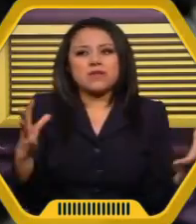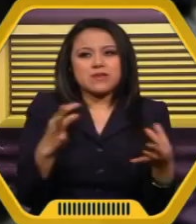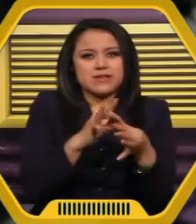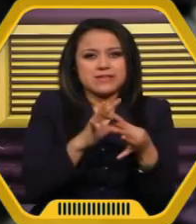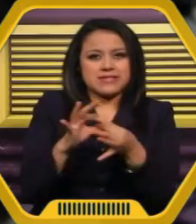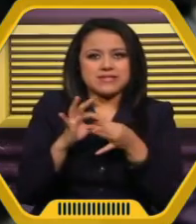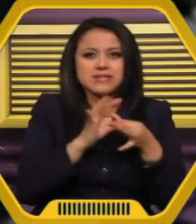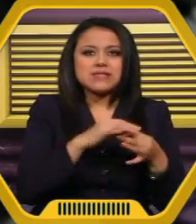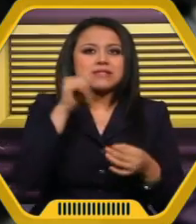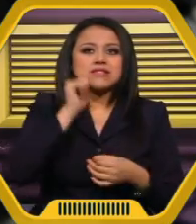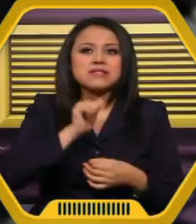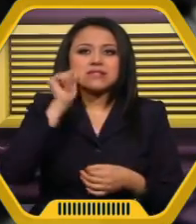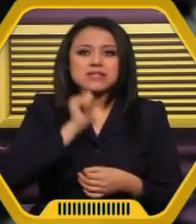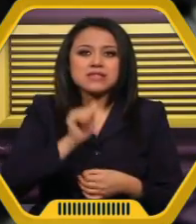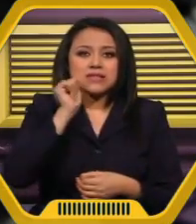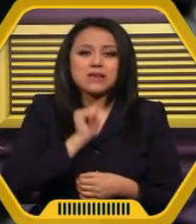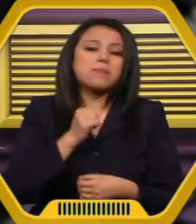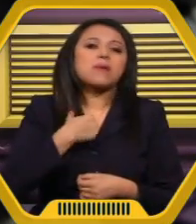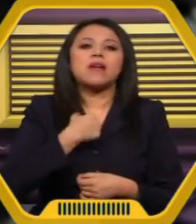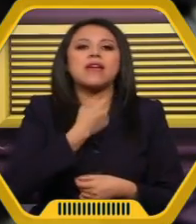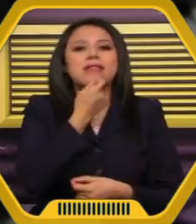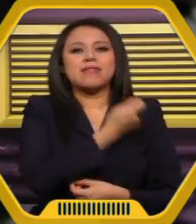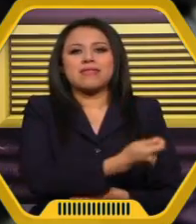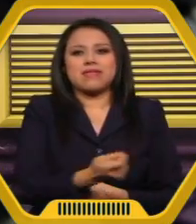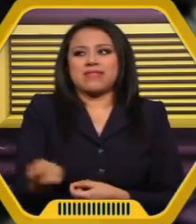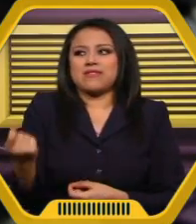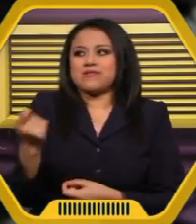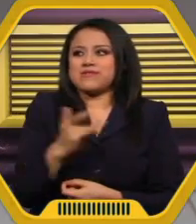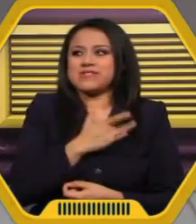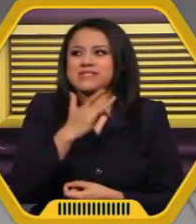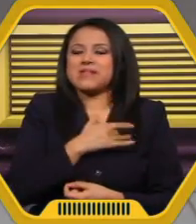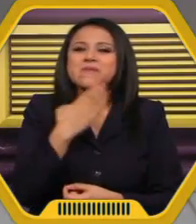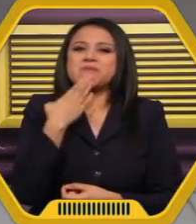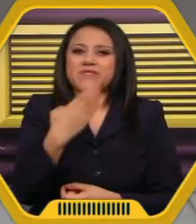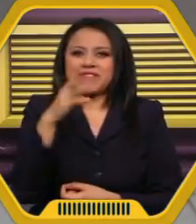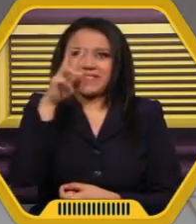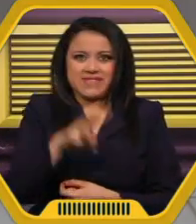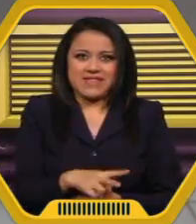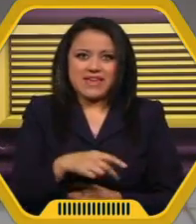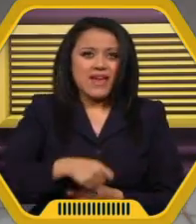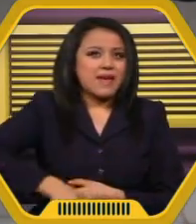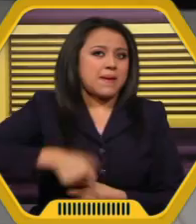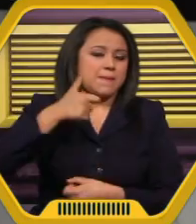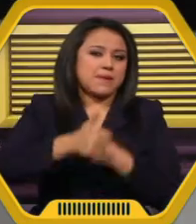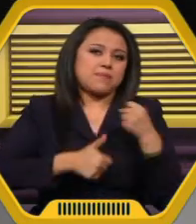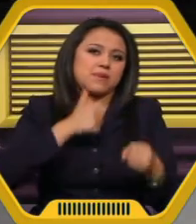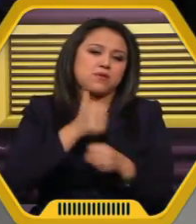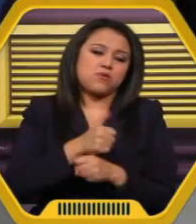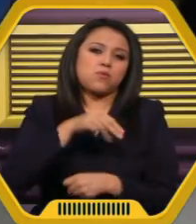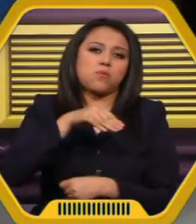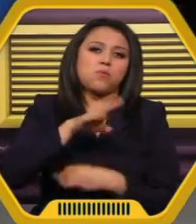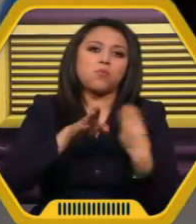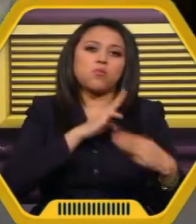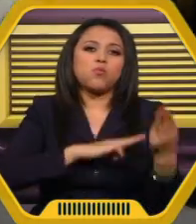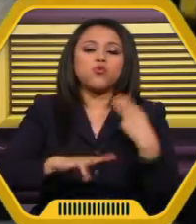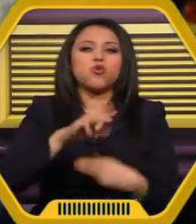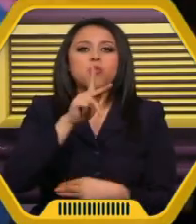siempre cualquier campaña que tenga que ver con niños es bastante bueno. Y este es el primer año de Mundo Puff